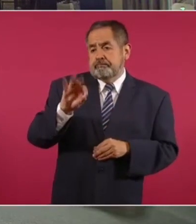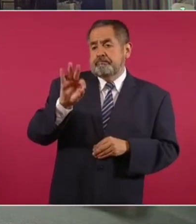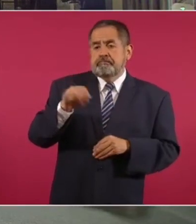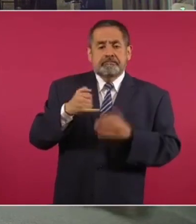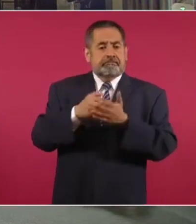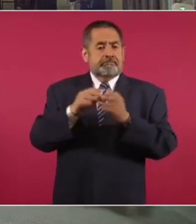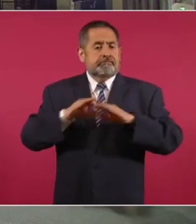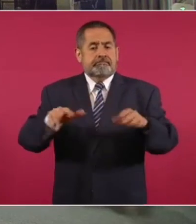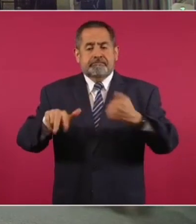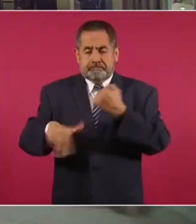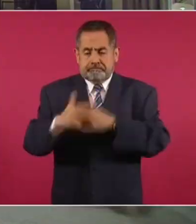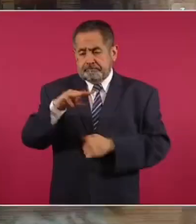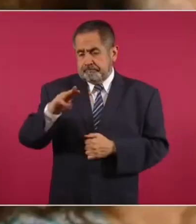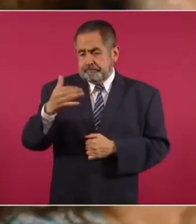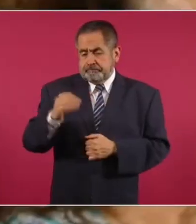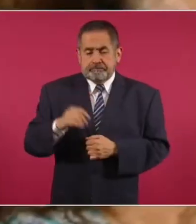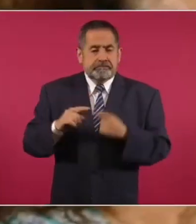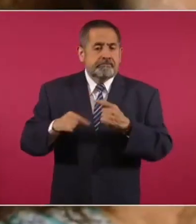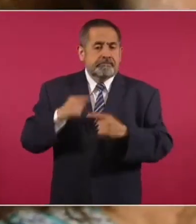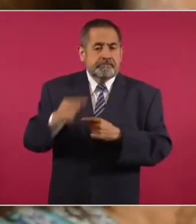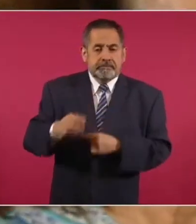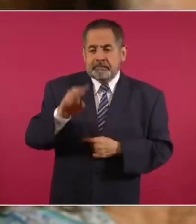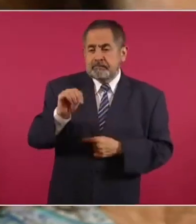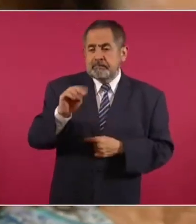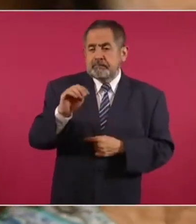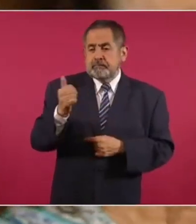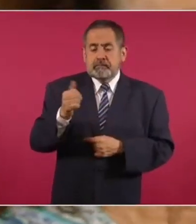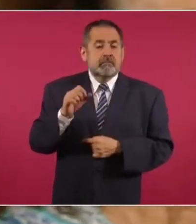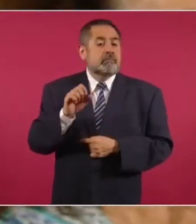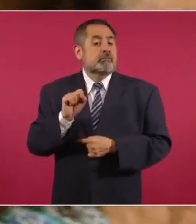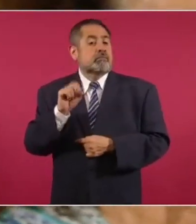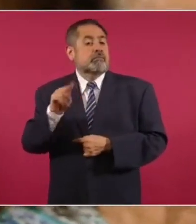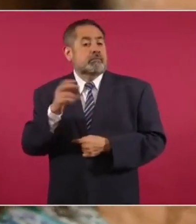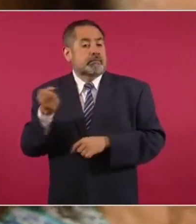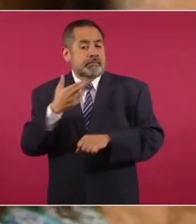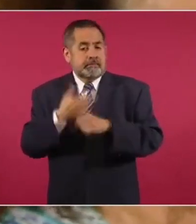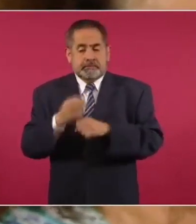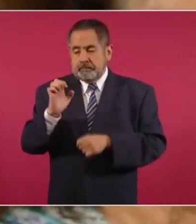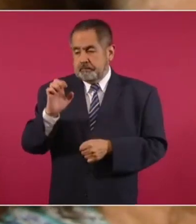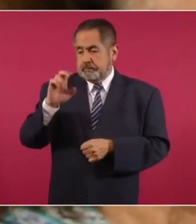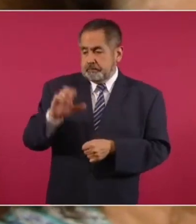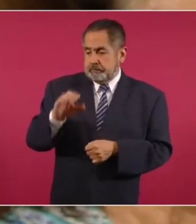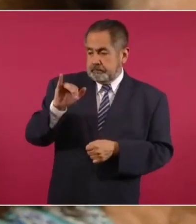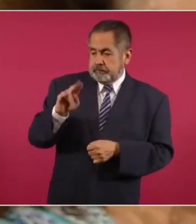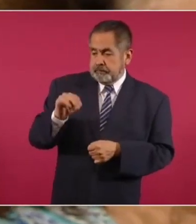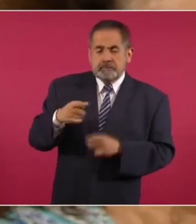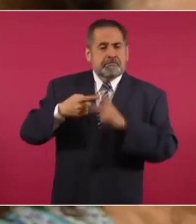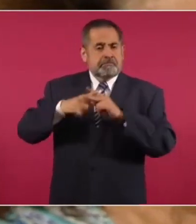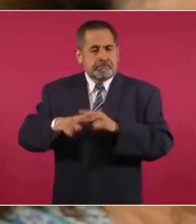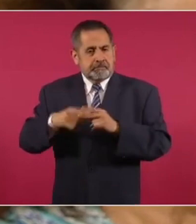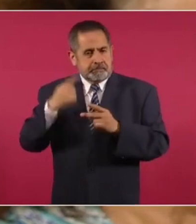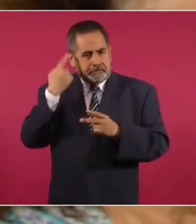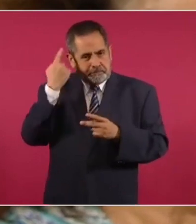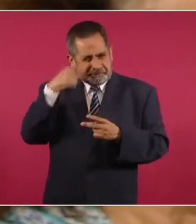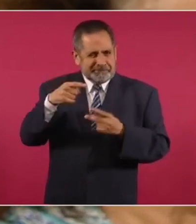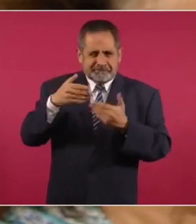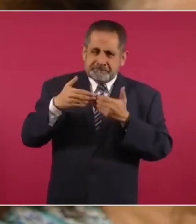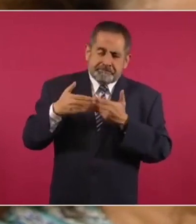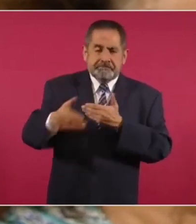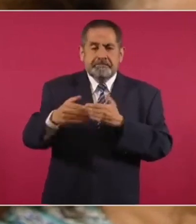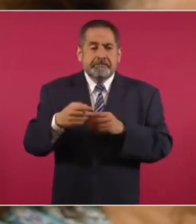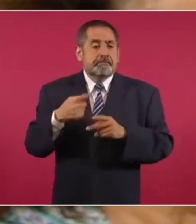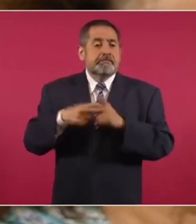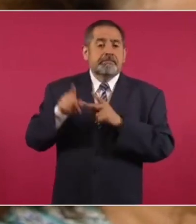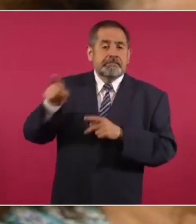el 13 de mayo. El 9 de agosto, el subsecretario Encinas le dio el banderazo de salida y encabezó en Morelos